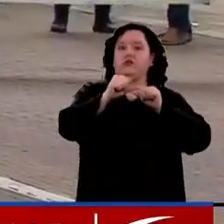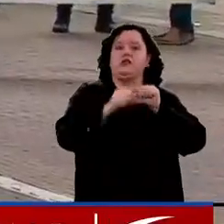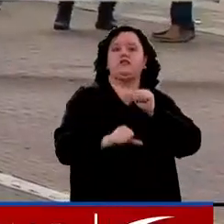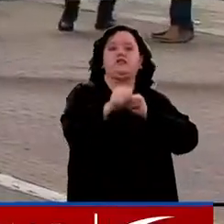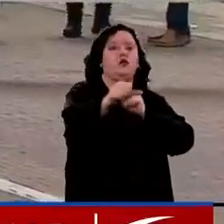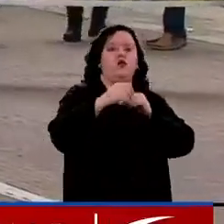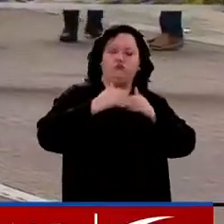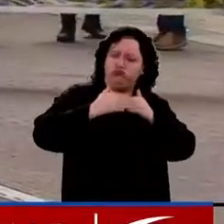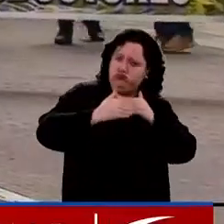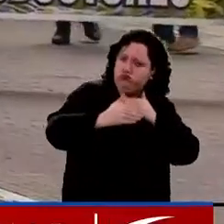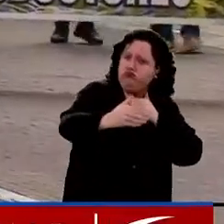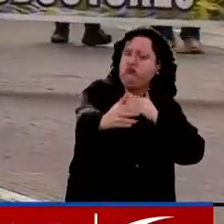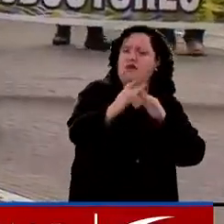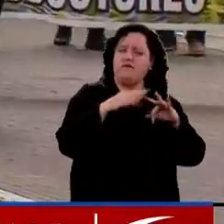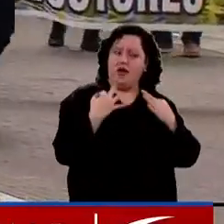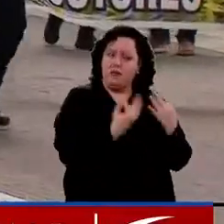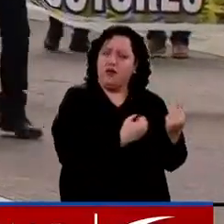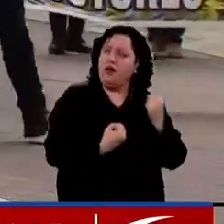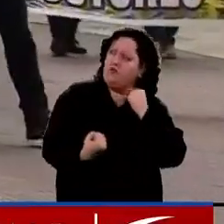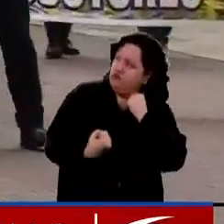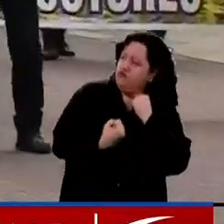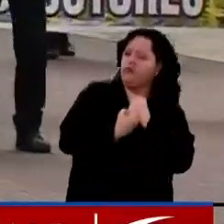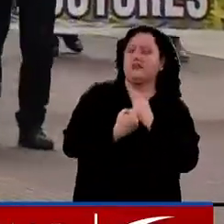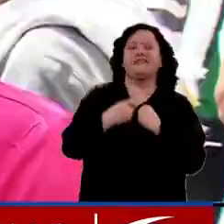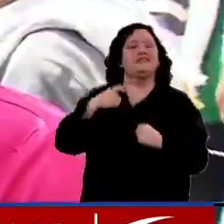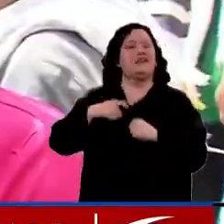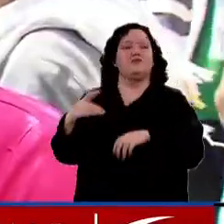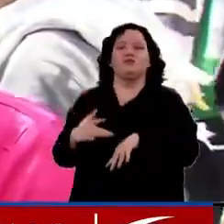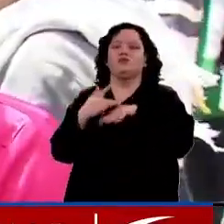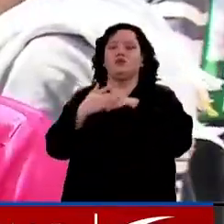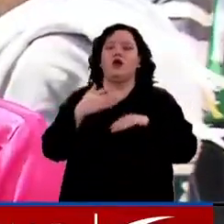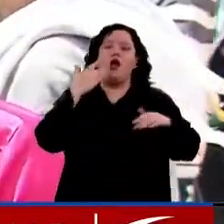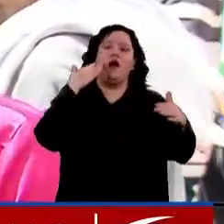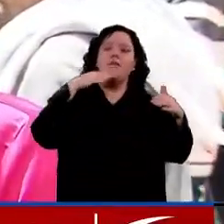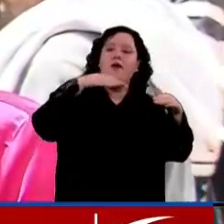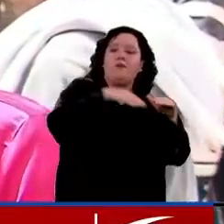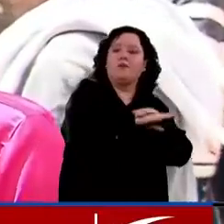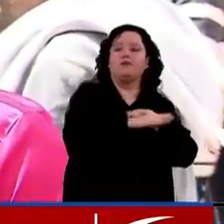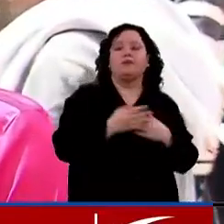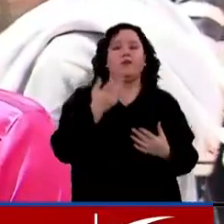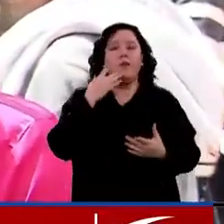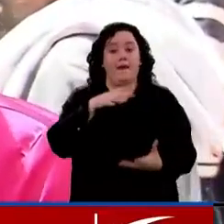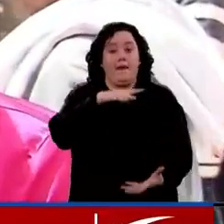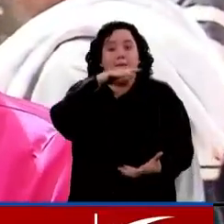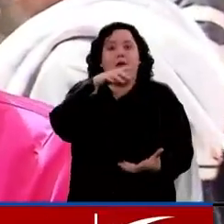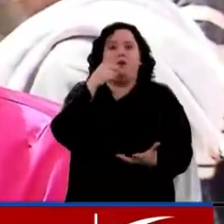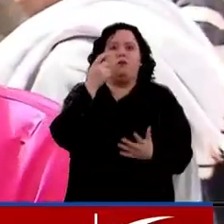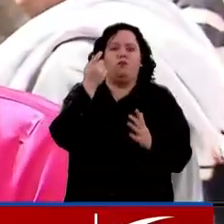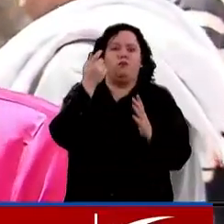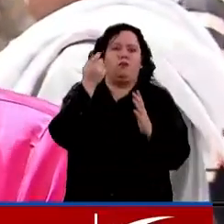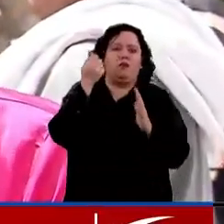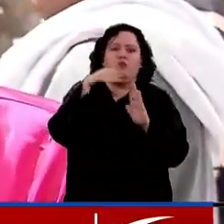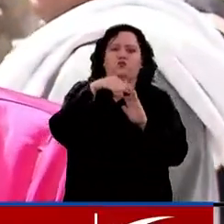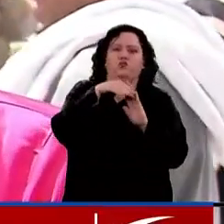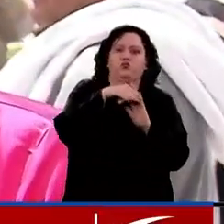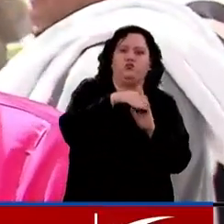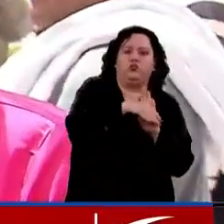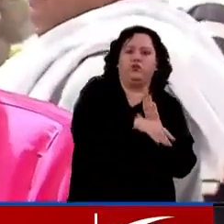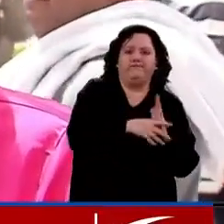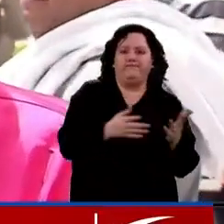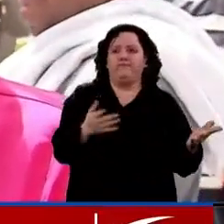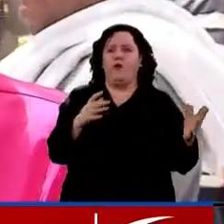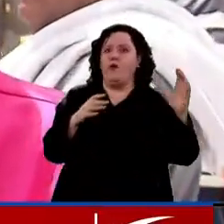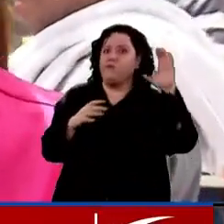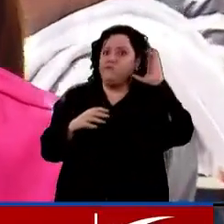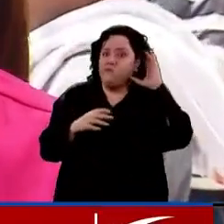sus familias. Necesitamos un incentivo al almacenamiento. El precio de la carga viene a pique. Como está en este momento,